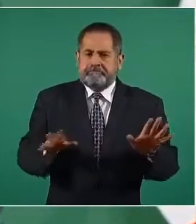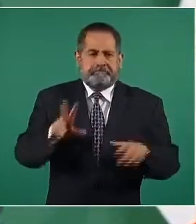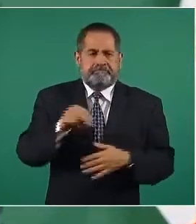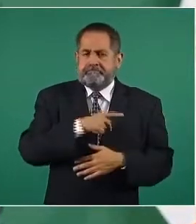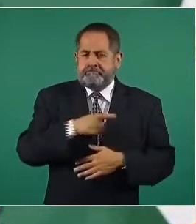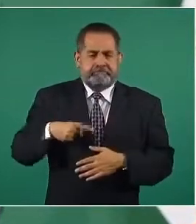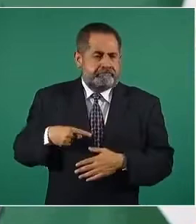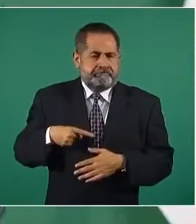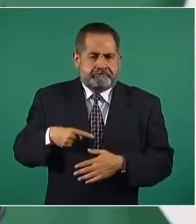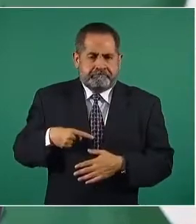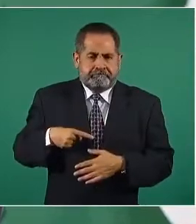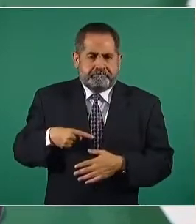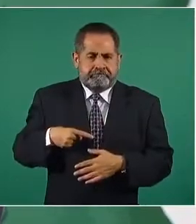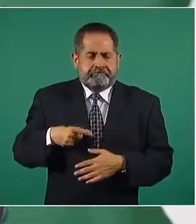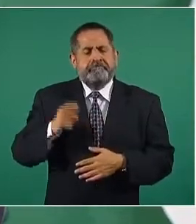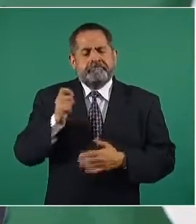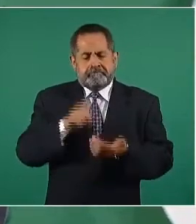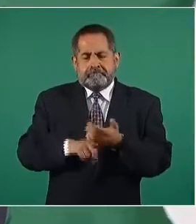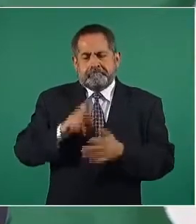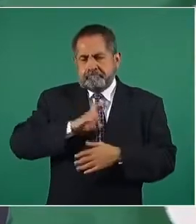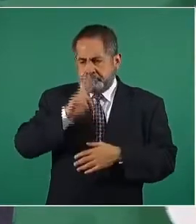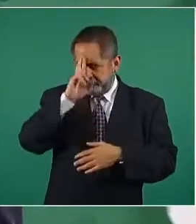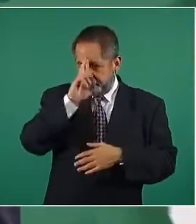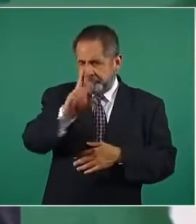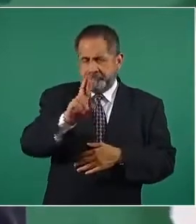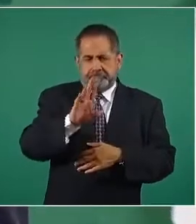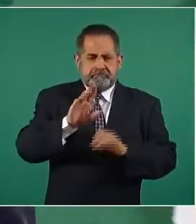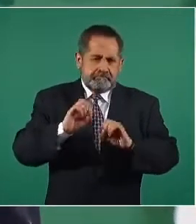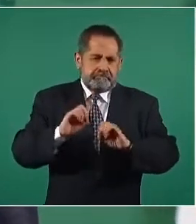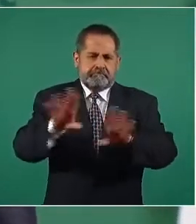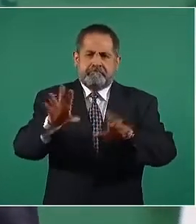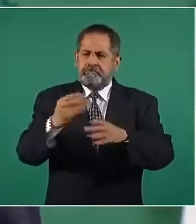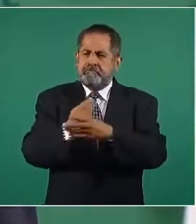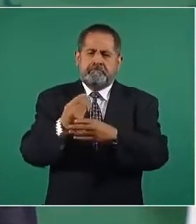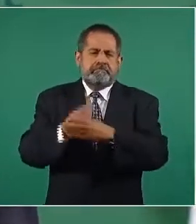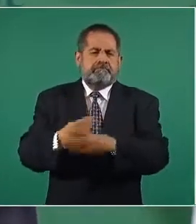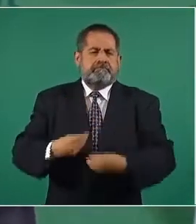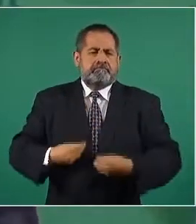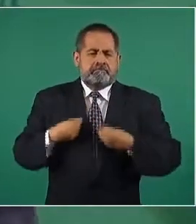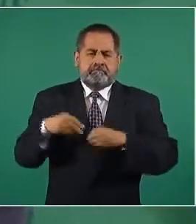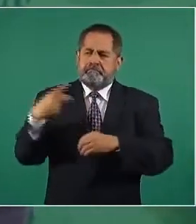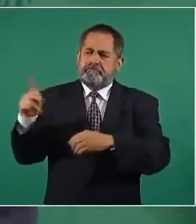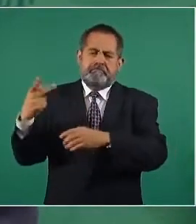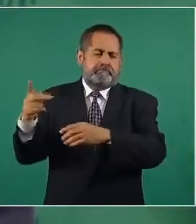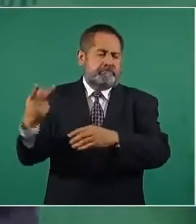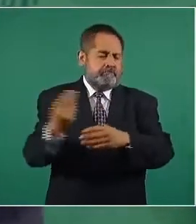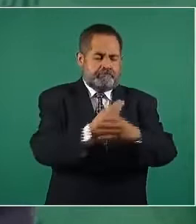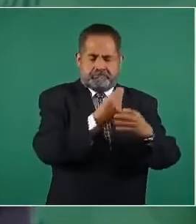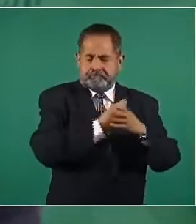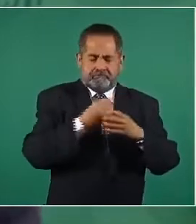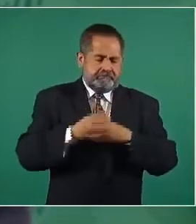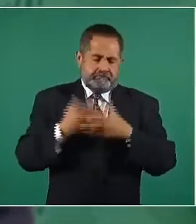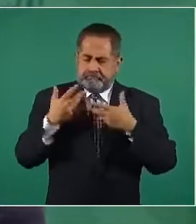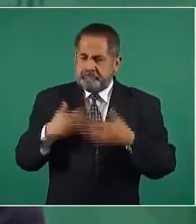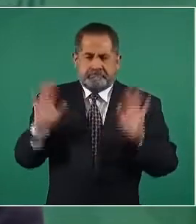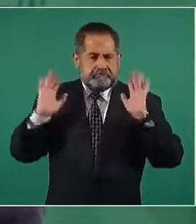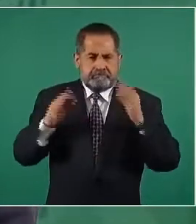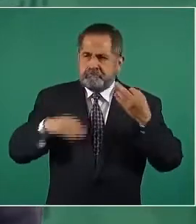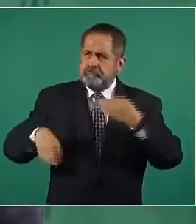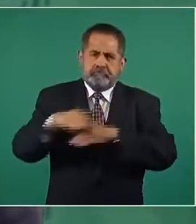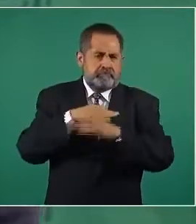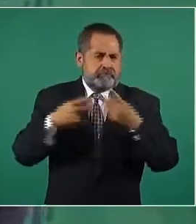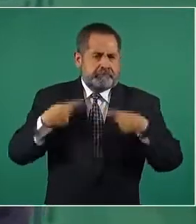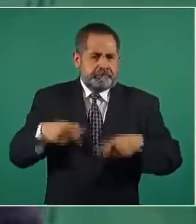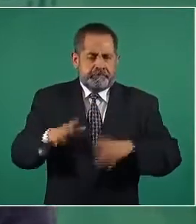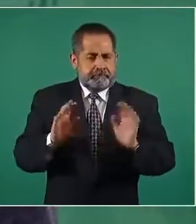que se respete lo que es el espacio vital, ¿no?, de todos los seres